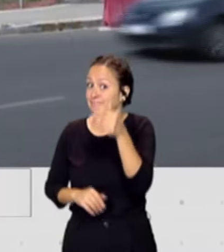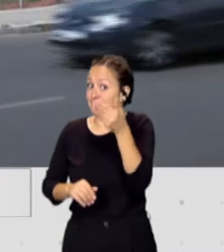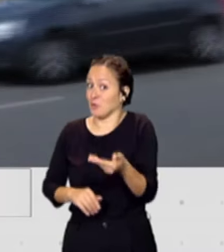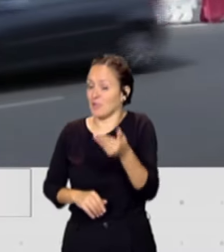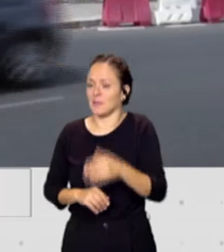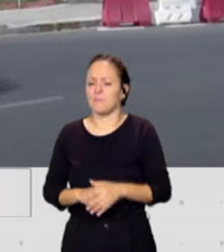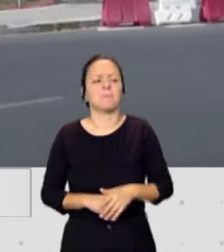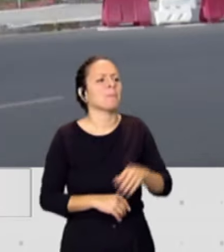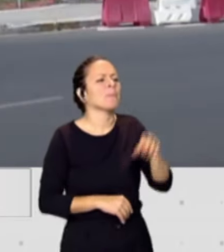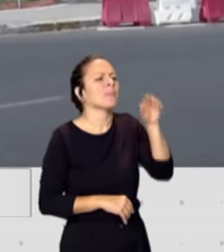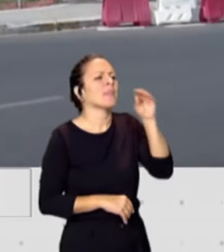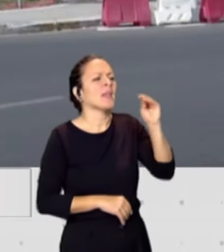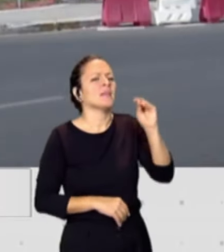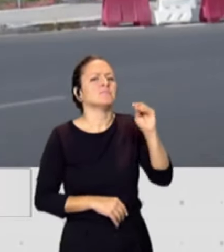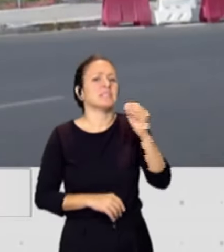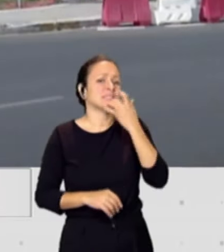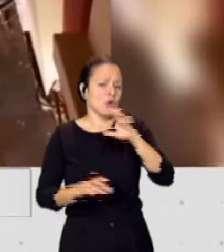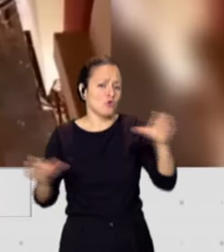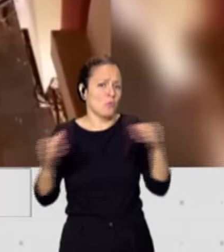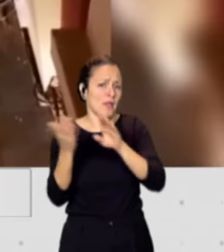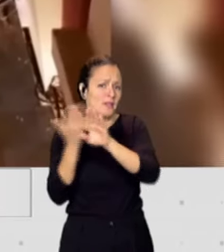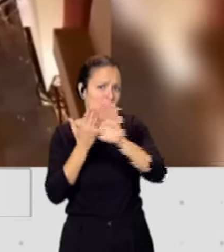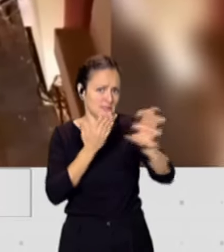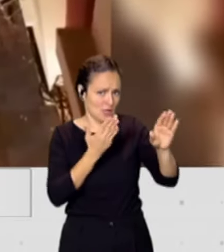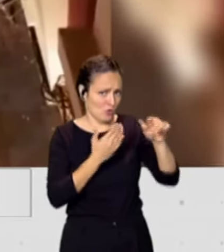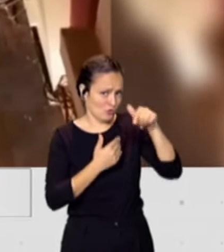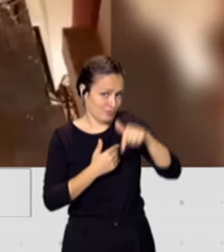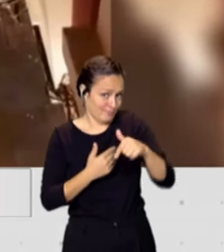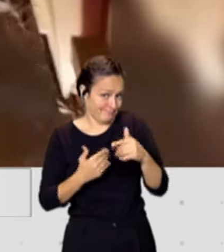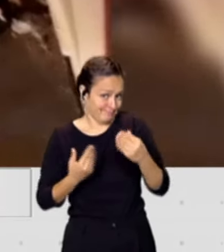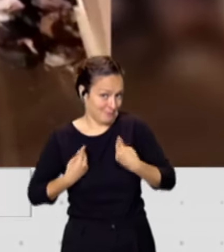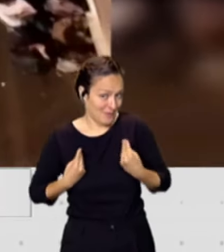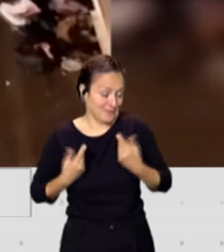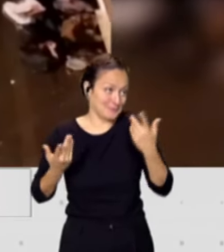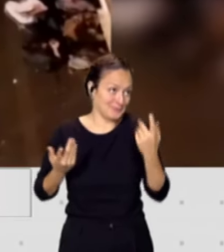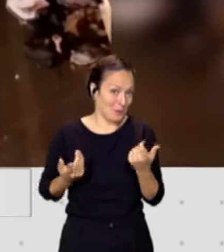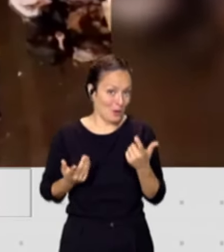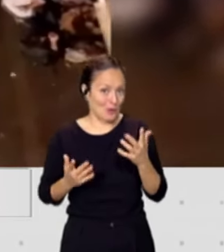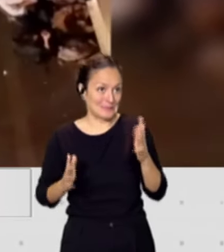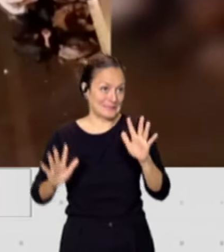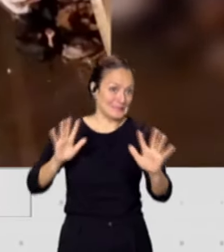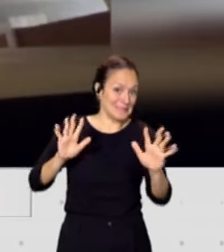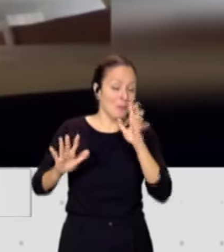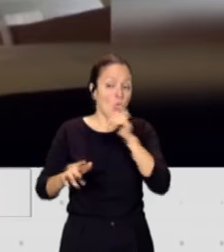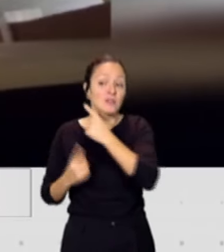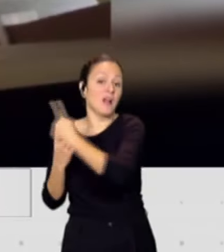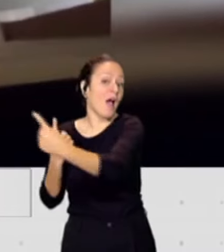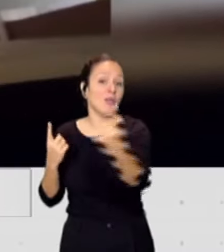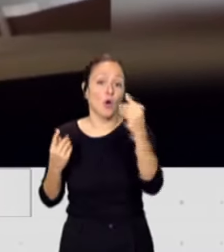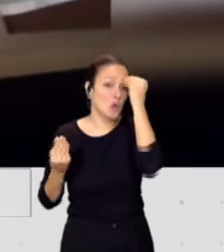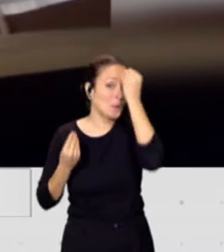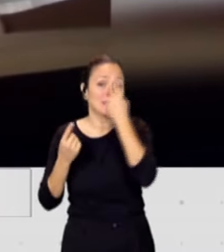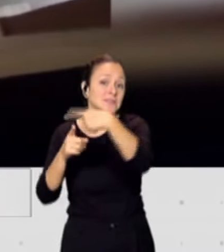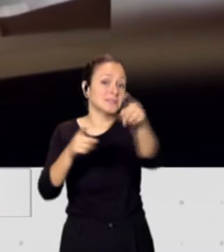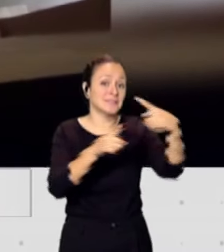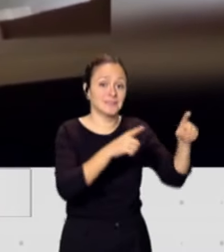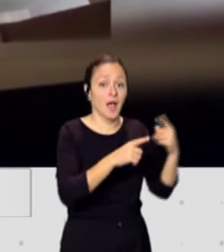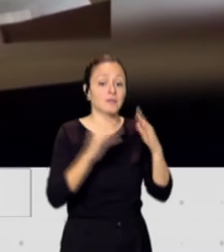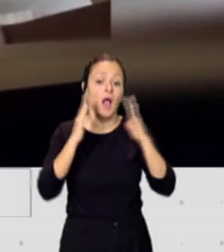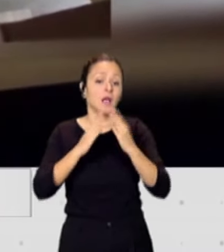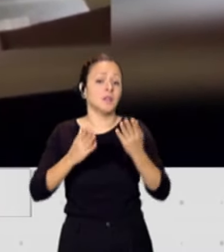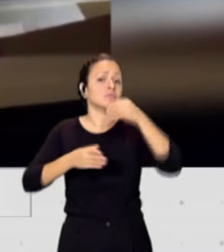y y señora Sánchez a la hora de convivir en una comunidad de vecinos eh claro entramos en ese dilema de de lo que piensa cada uno de en su